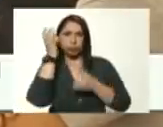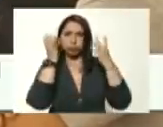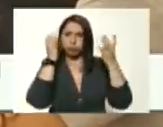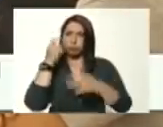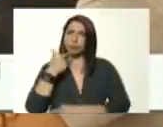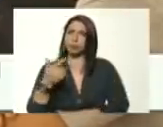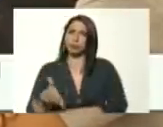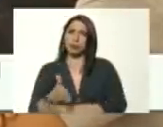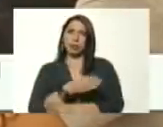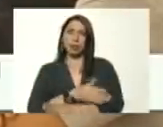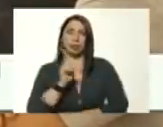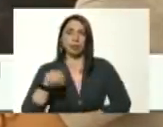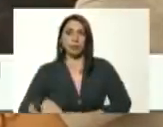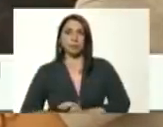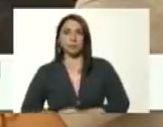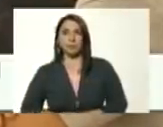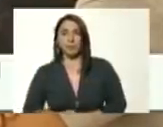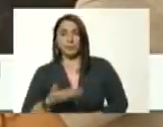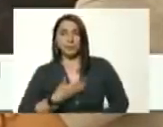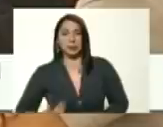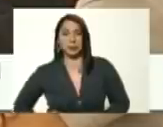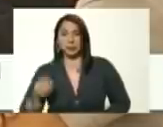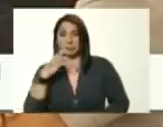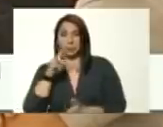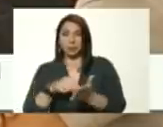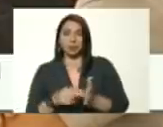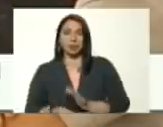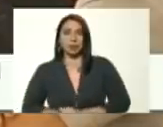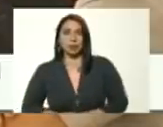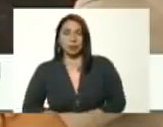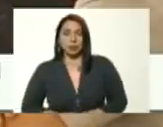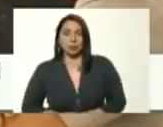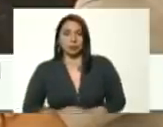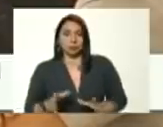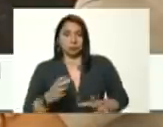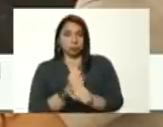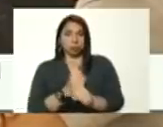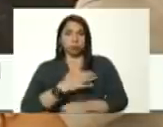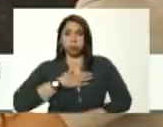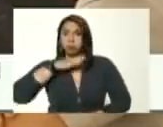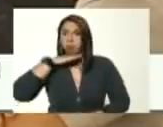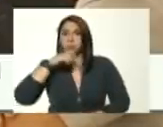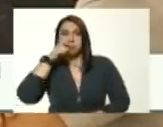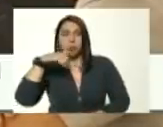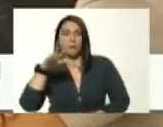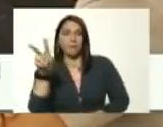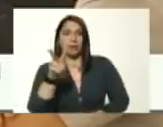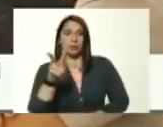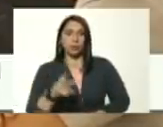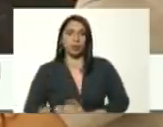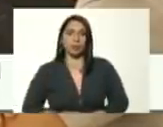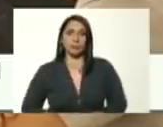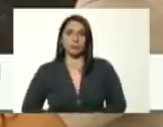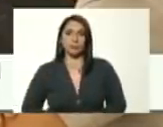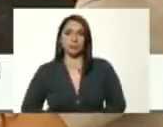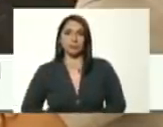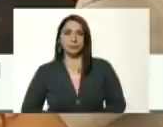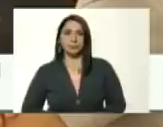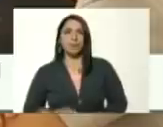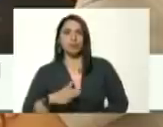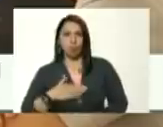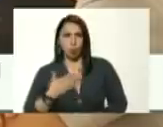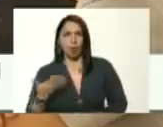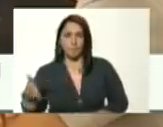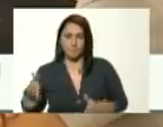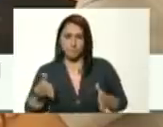lo ha dicho también el presidente de la asamblea la confianza suficiente en el pueblo de venezuela y podamos enrumbar